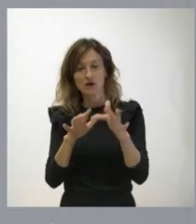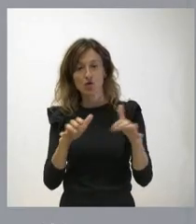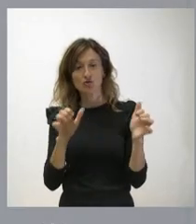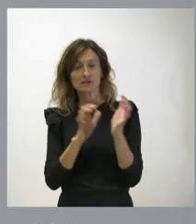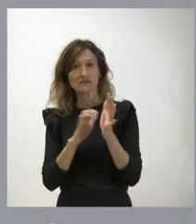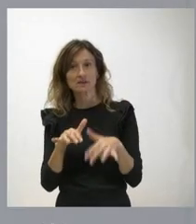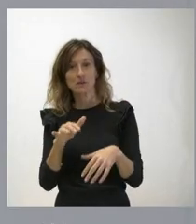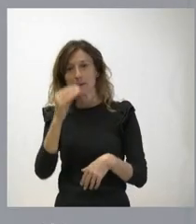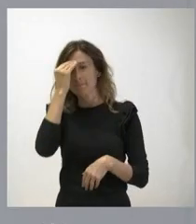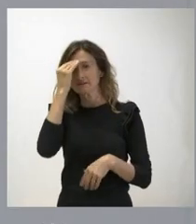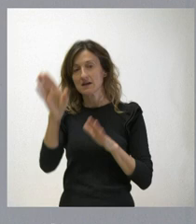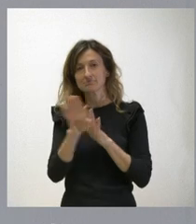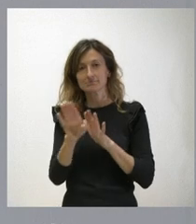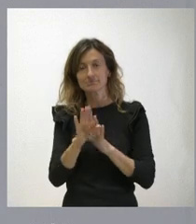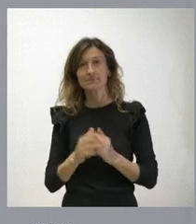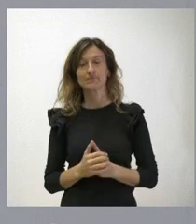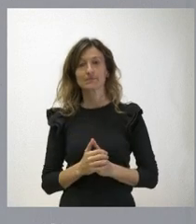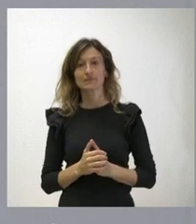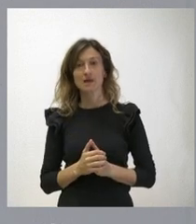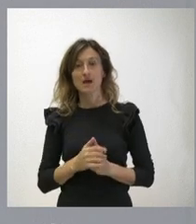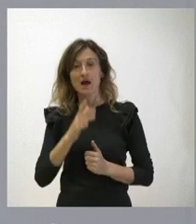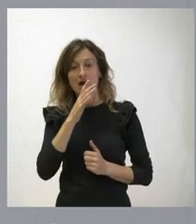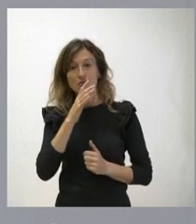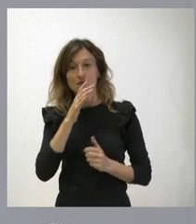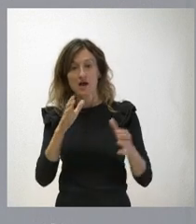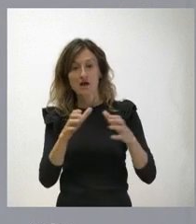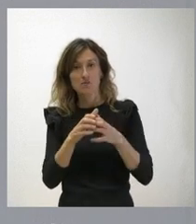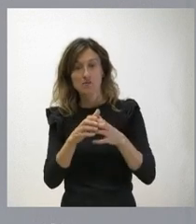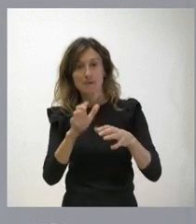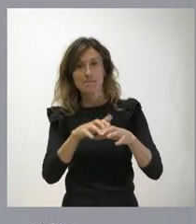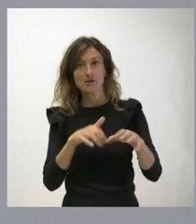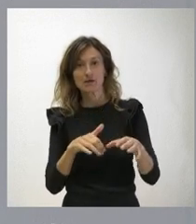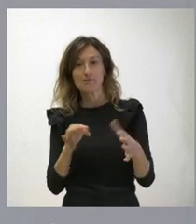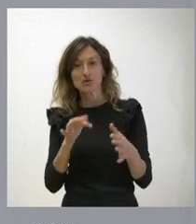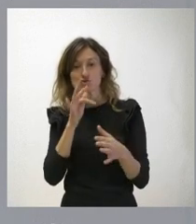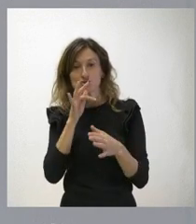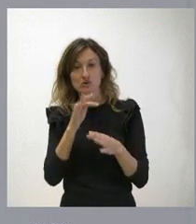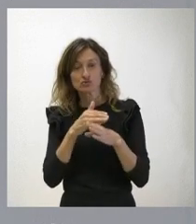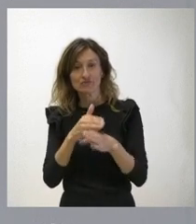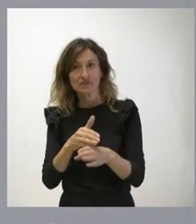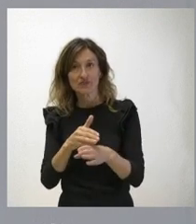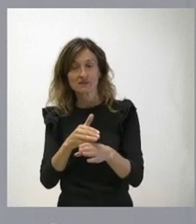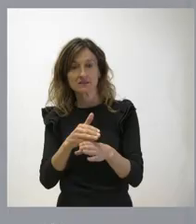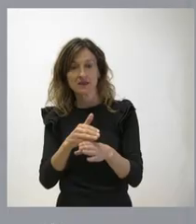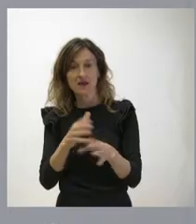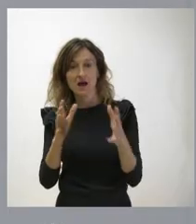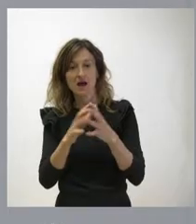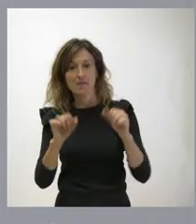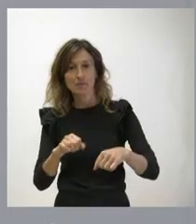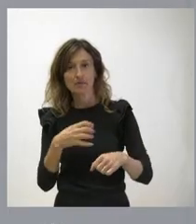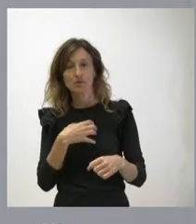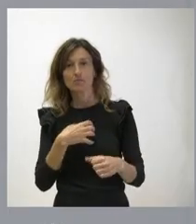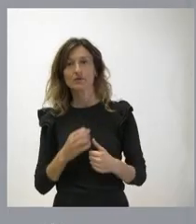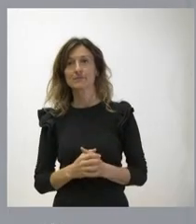león y lo seguimos pensando hoy que somos el partido mayoritario pero no tenemos la mayoría suficiente para garantizar por sí solo la aprobación de iniciativas